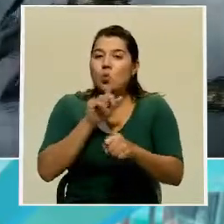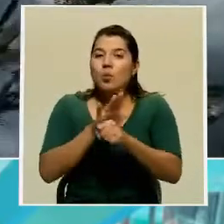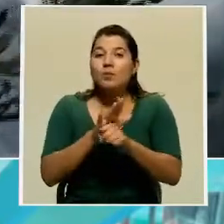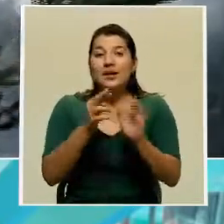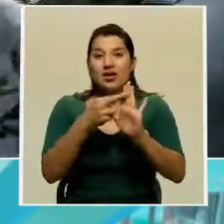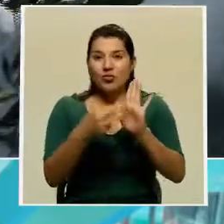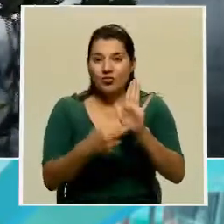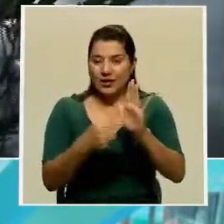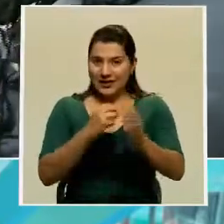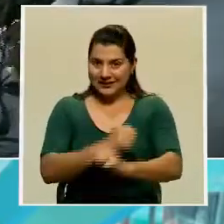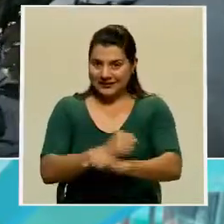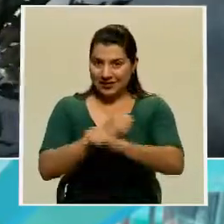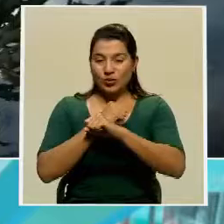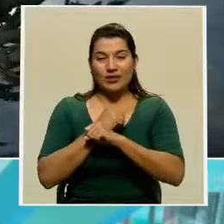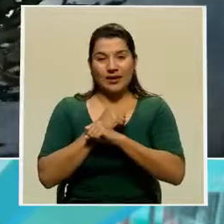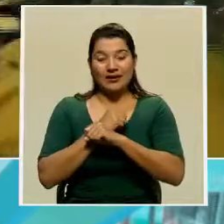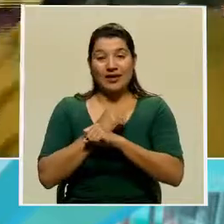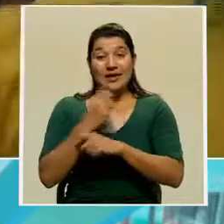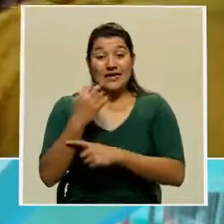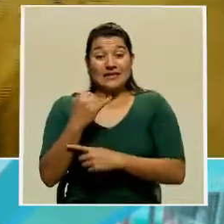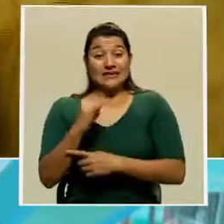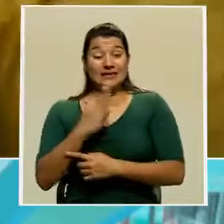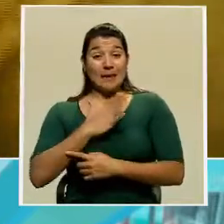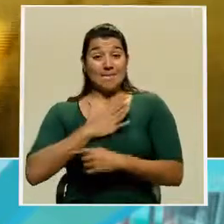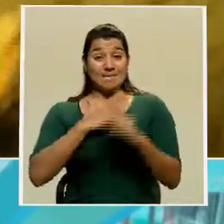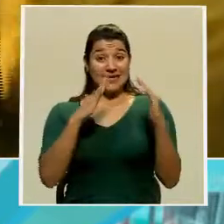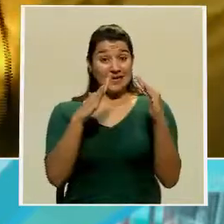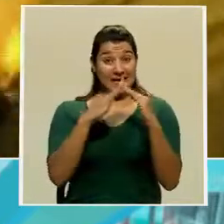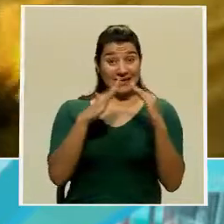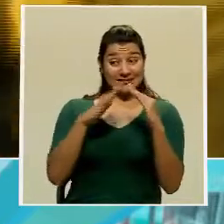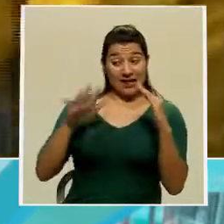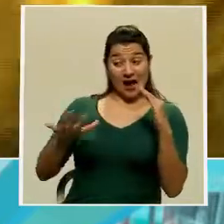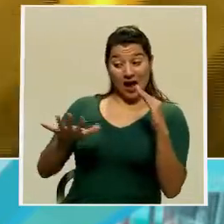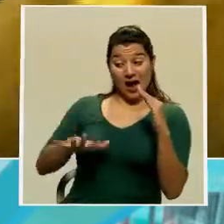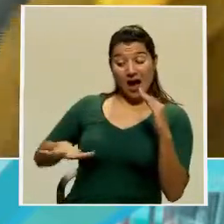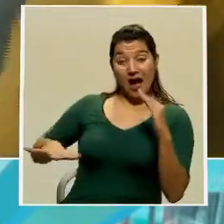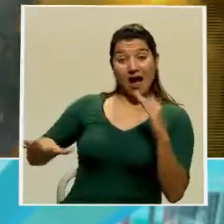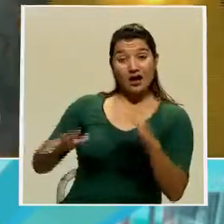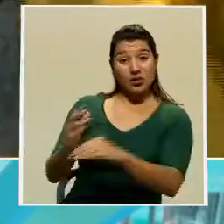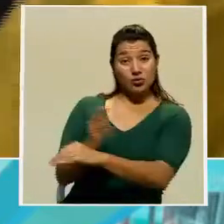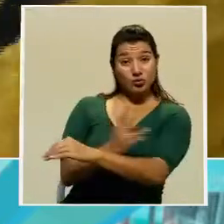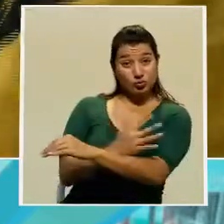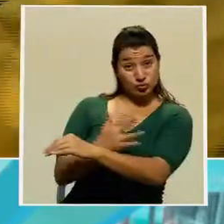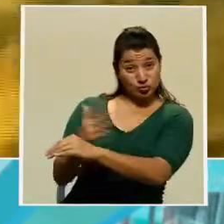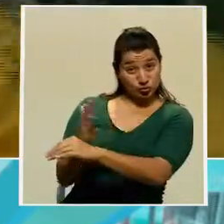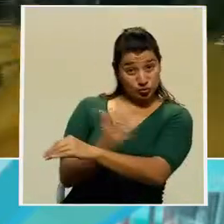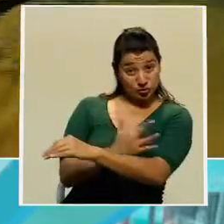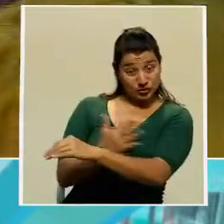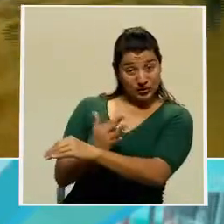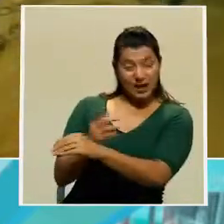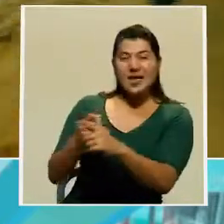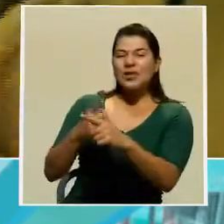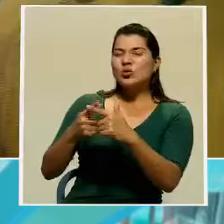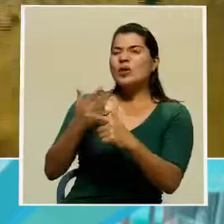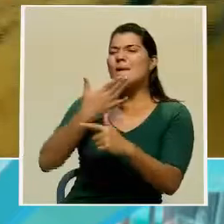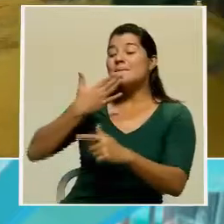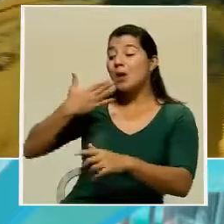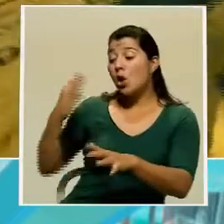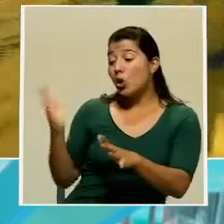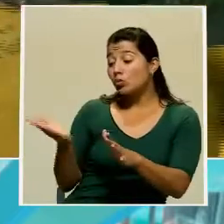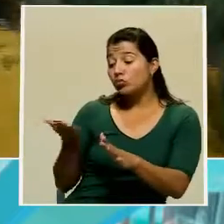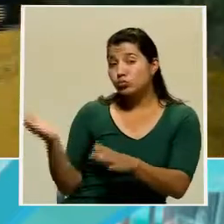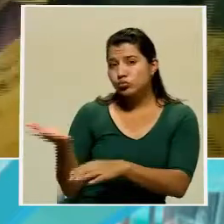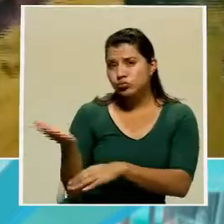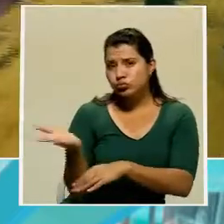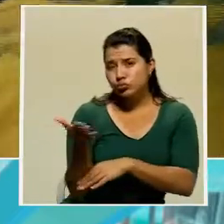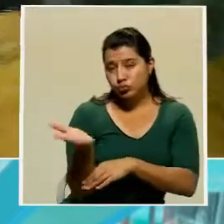seguridad. Si mi propiedad colinda con un lote, poder hacer cortar al menos